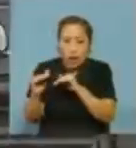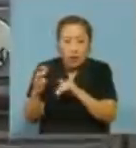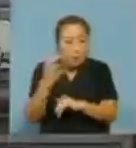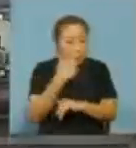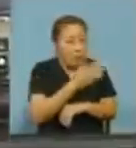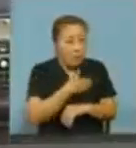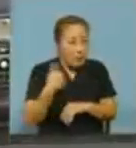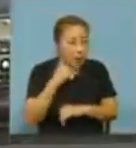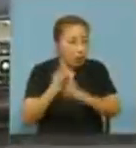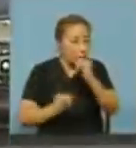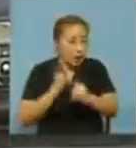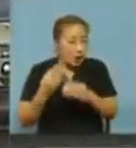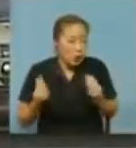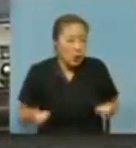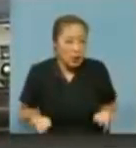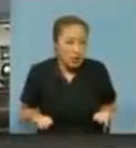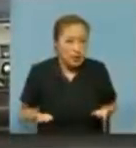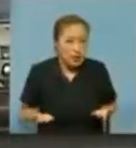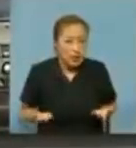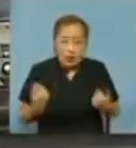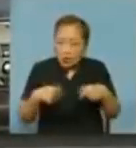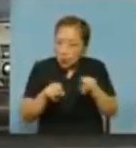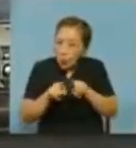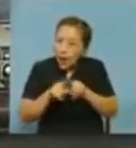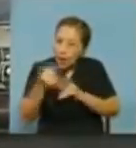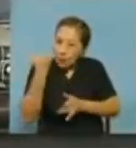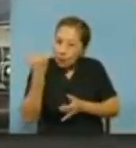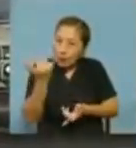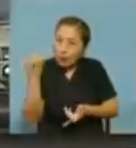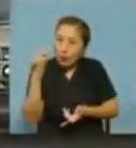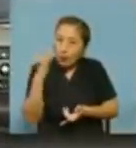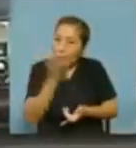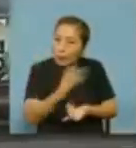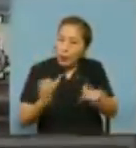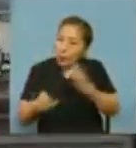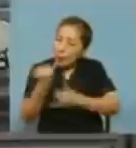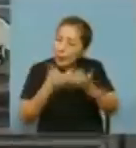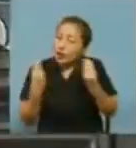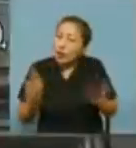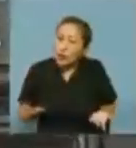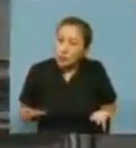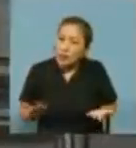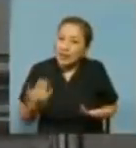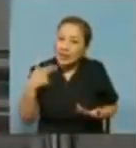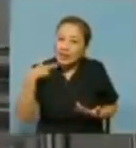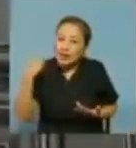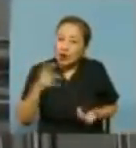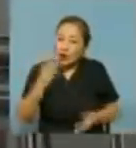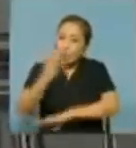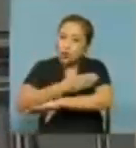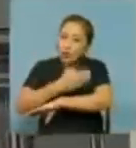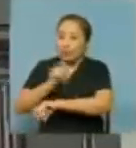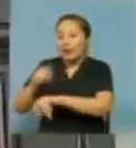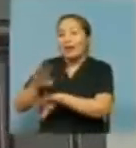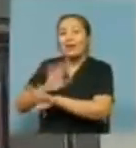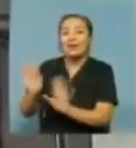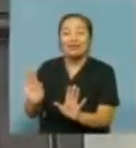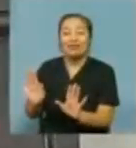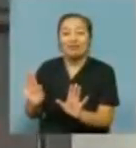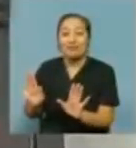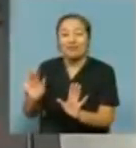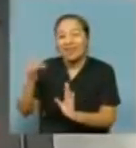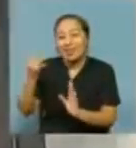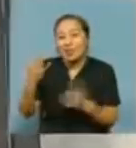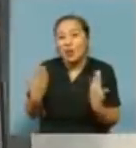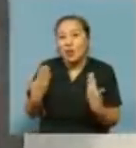padres? ¿Eh? ¿Estos casos que vos describís son de los mismos padres que están descubriendo cosas que sus hijos ya tienen un cambio de conducta? A esta altura, exactamente, a esta